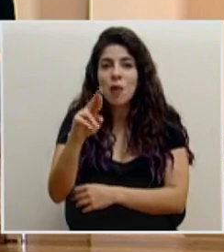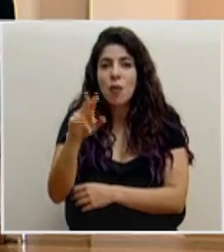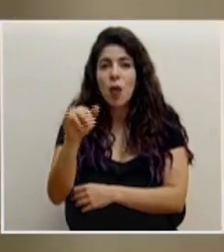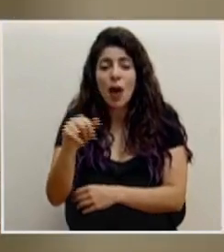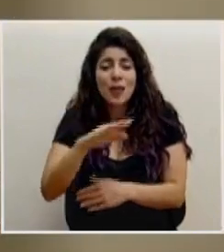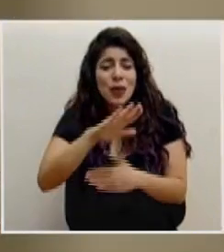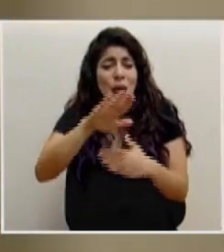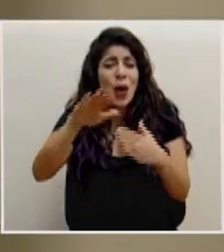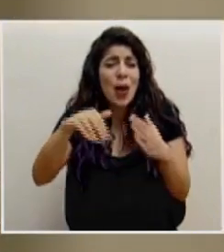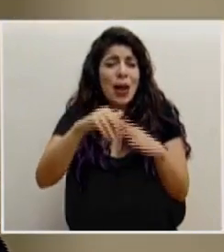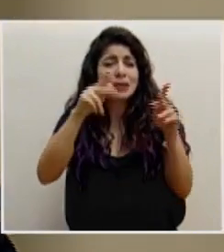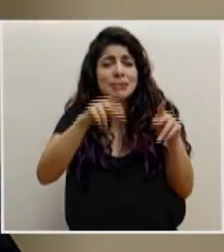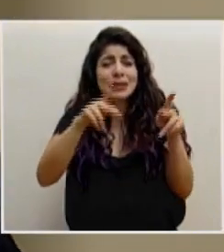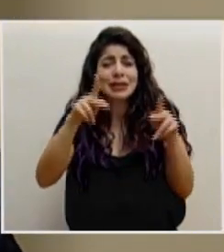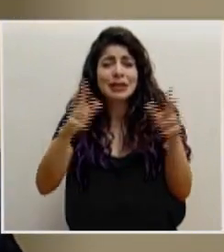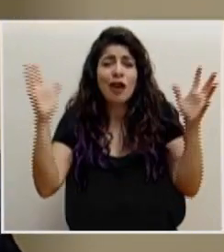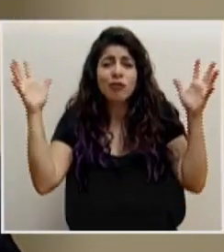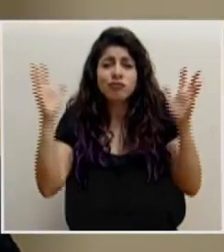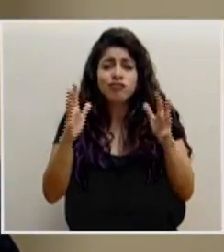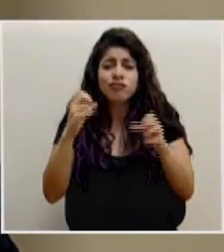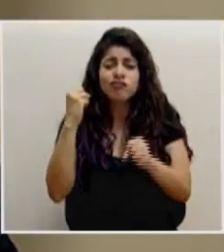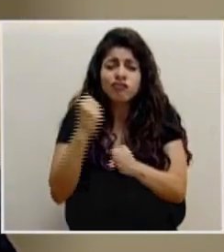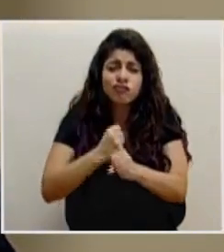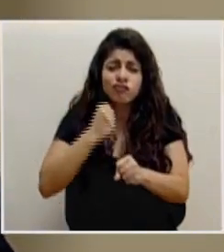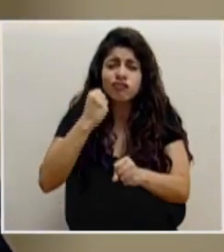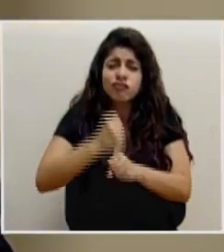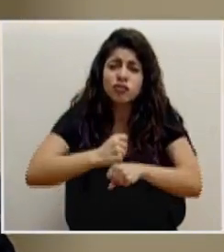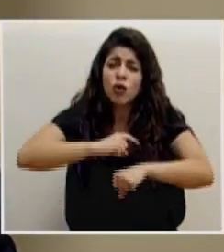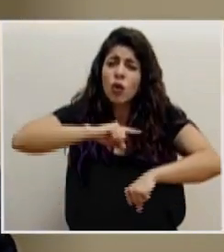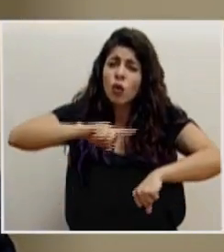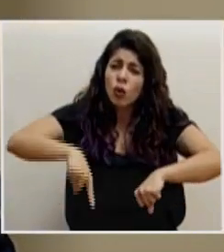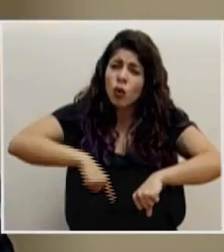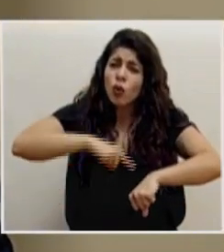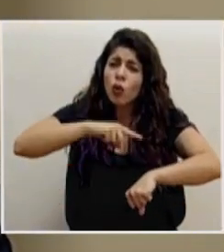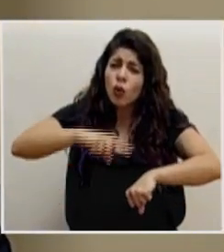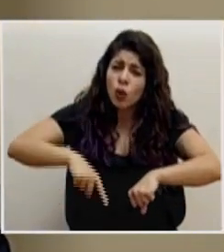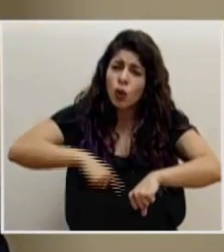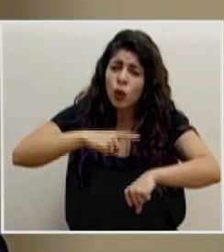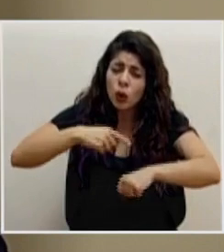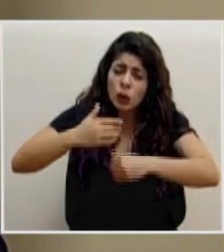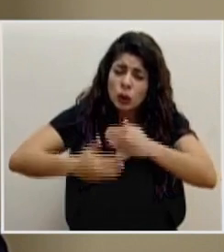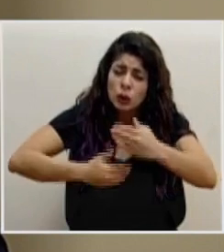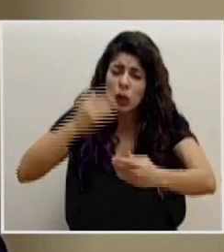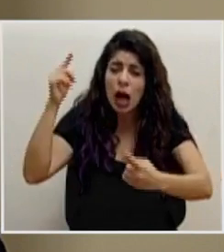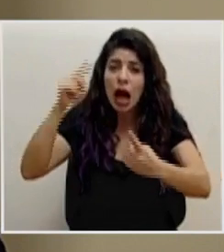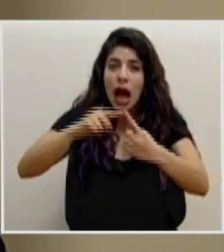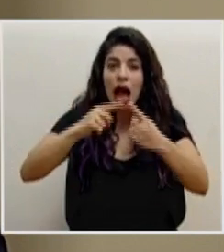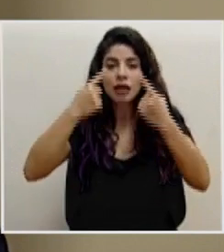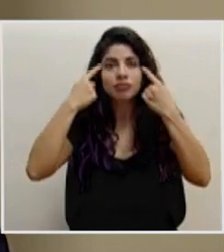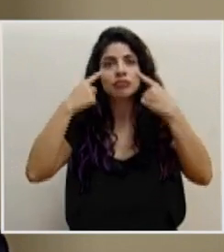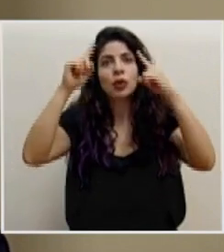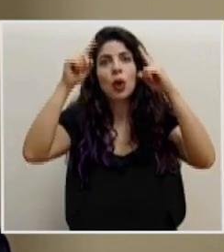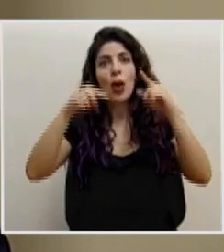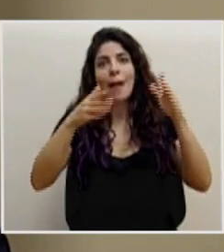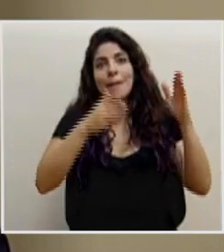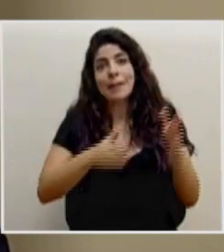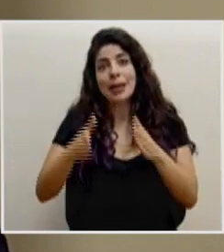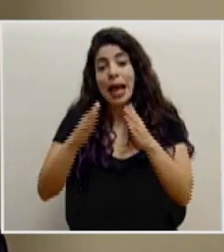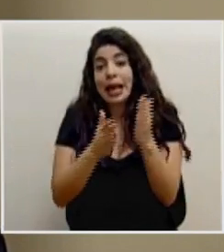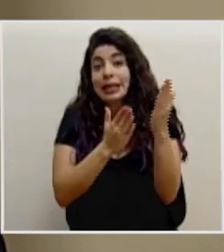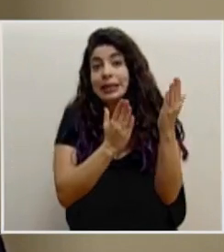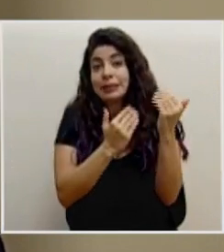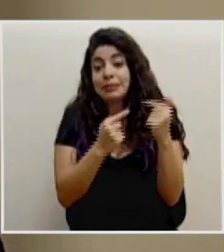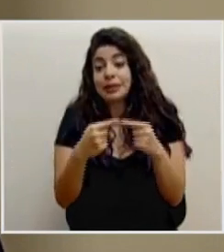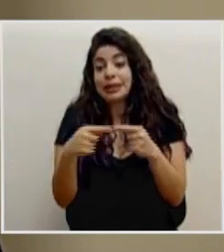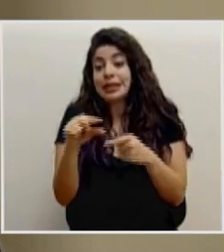personas que trabajaron muchas horas para lograr este plan, que esperamos durante